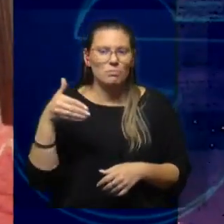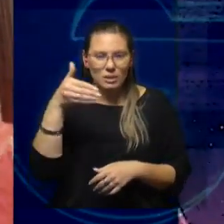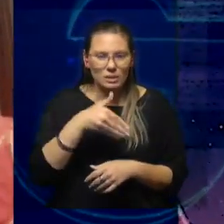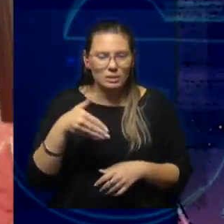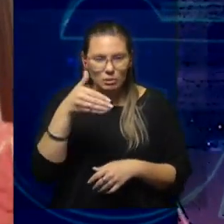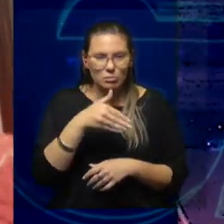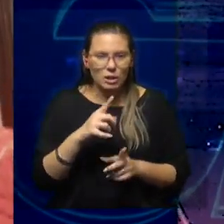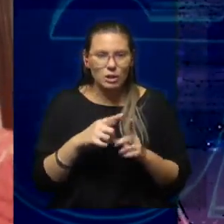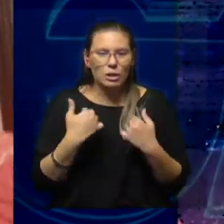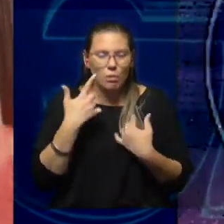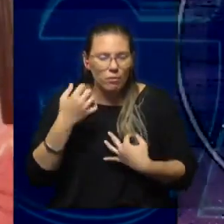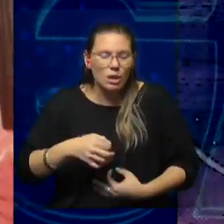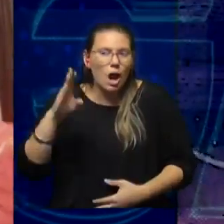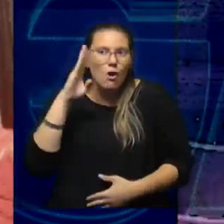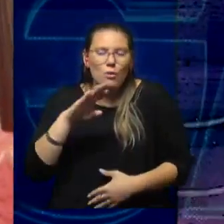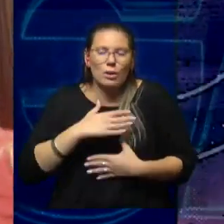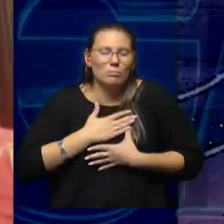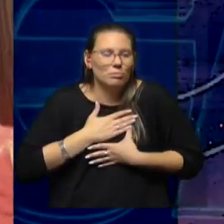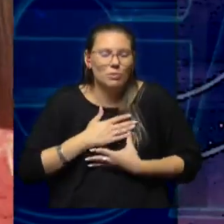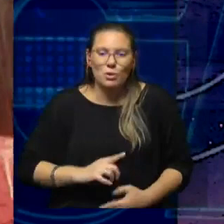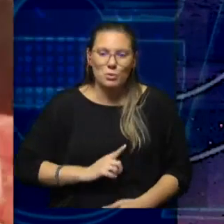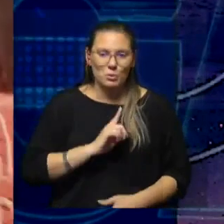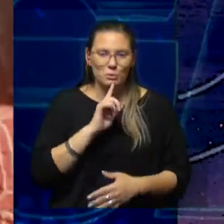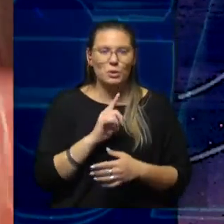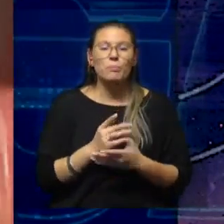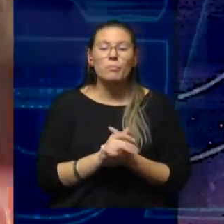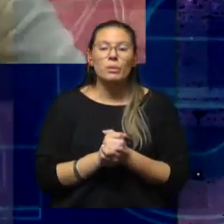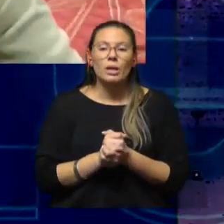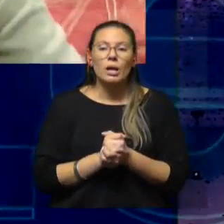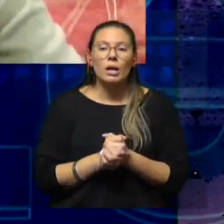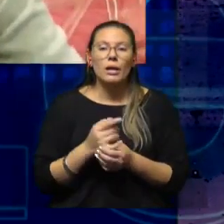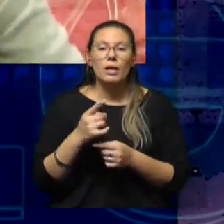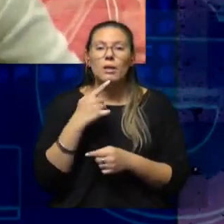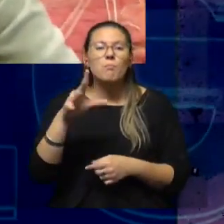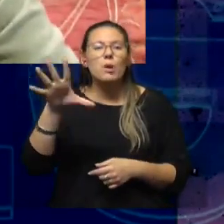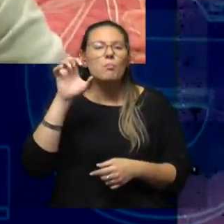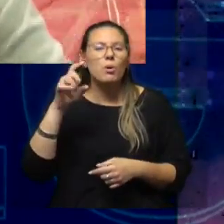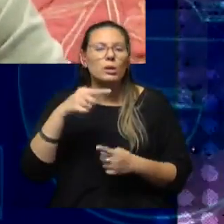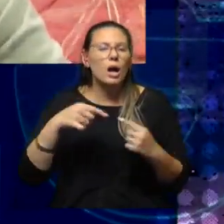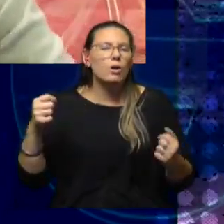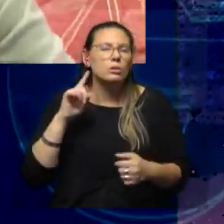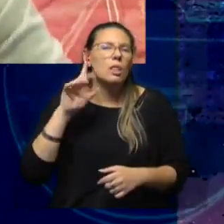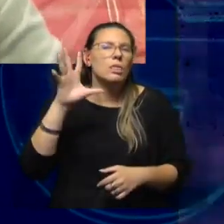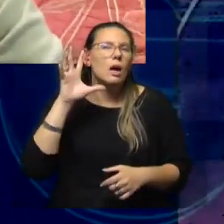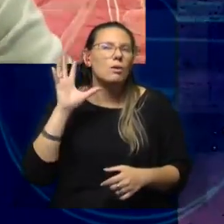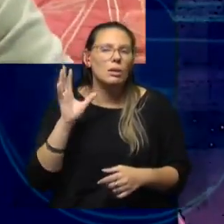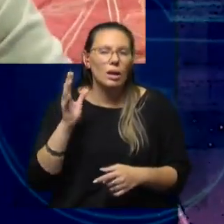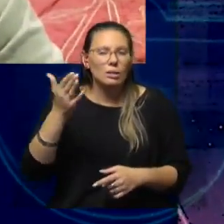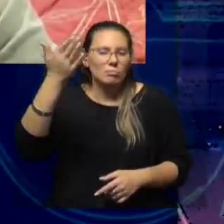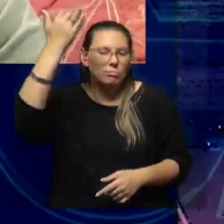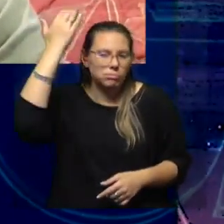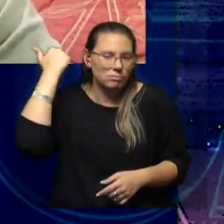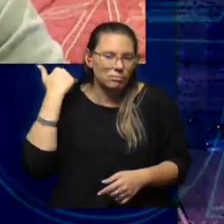digo, estamos muy honrados, muy honrados. Y cuando hablas de las memorias o de los recuerdos que te vienen, ¿no? De aquella